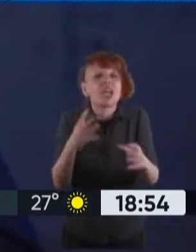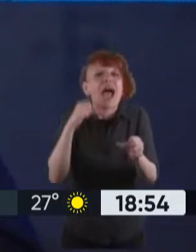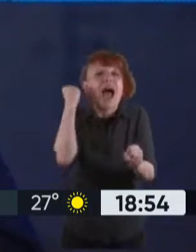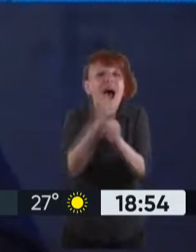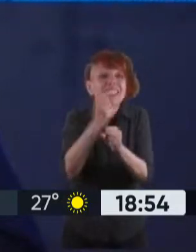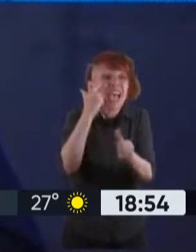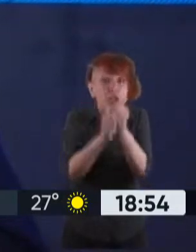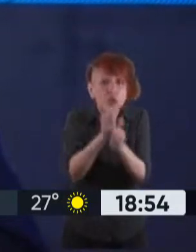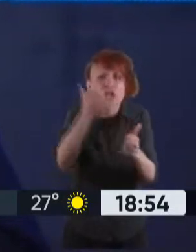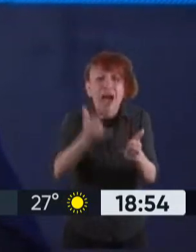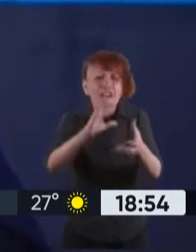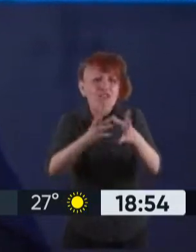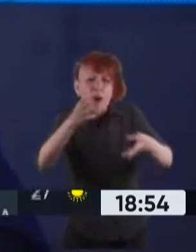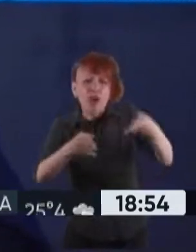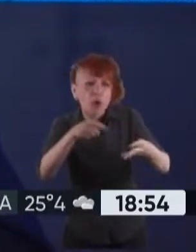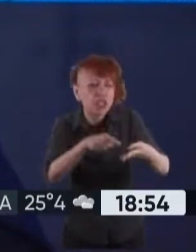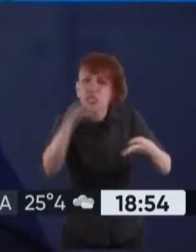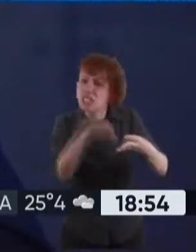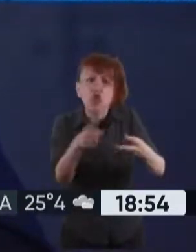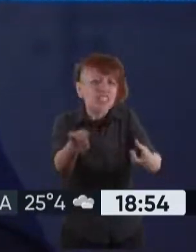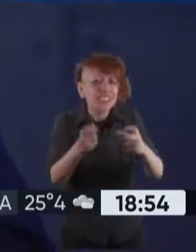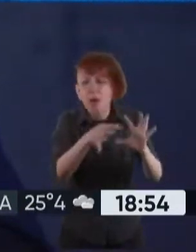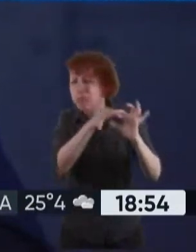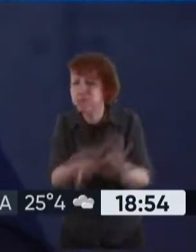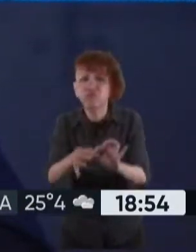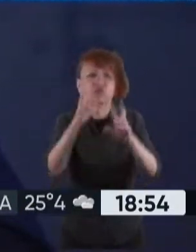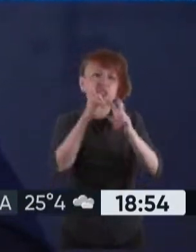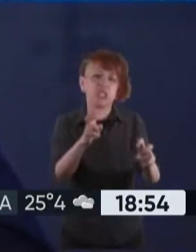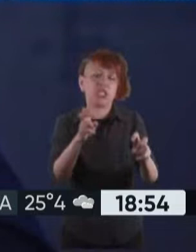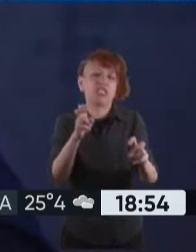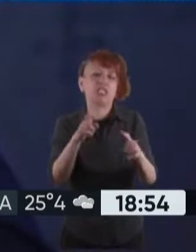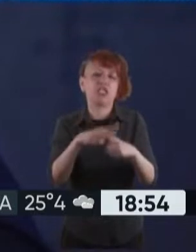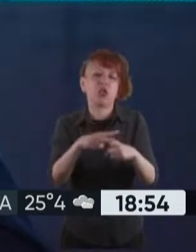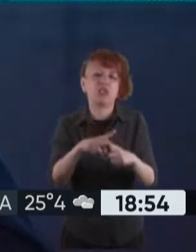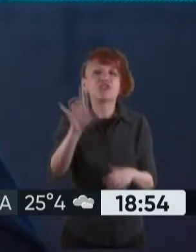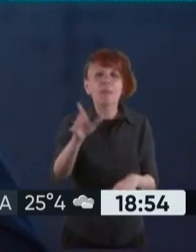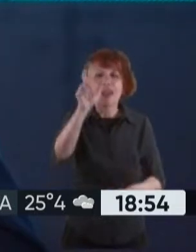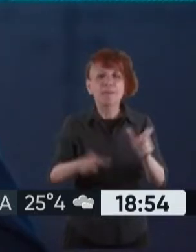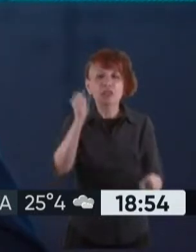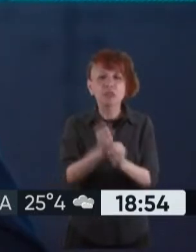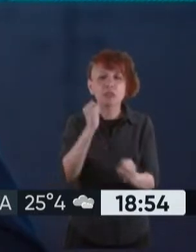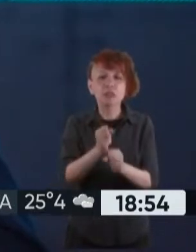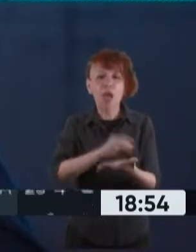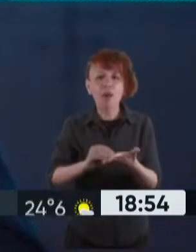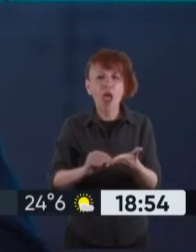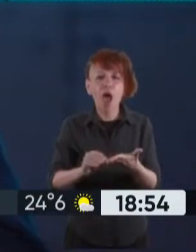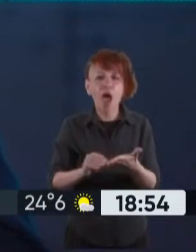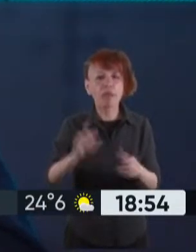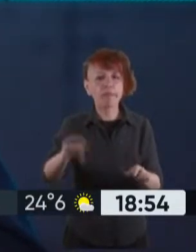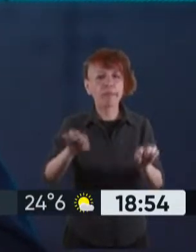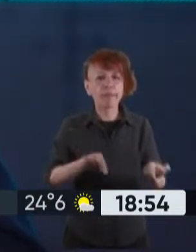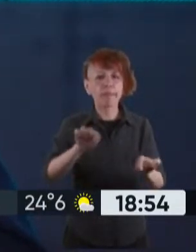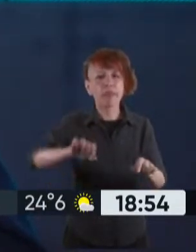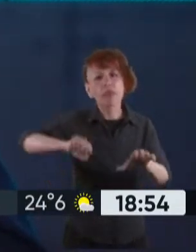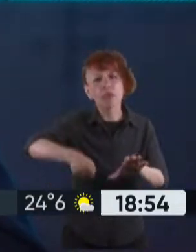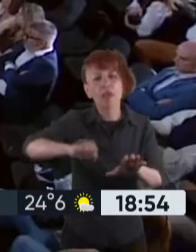la industria reclama ciencia y tecnología, no solamente manos de operarios que aprieten un